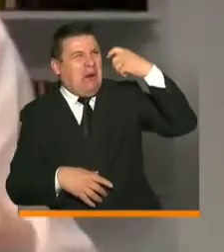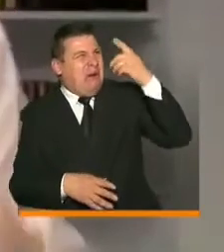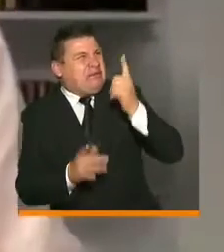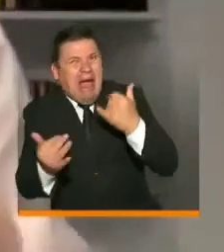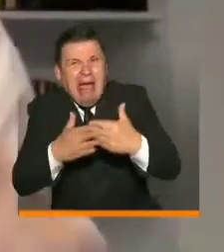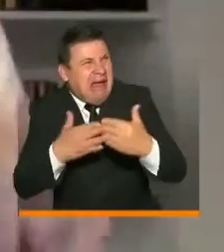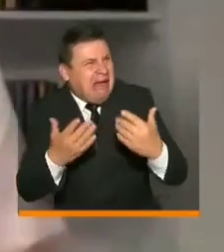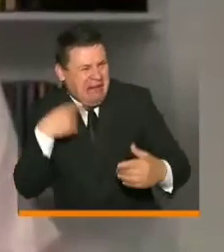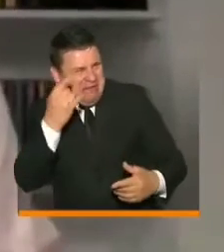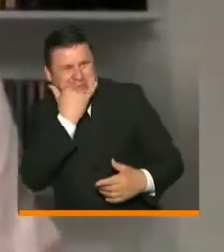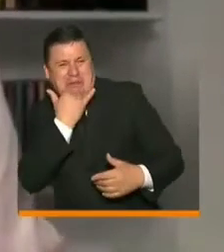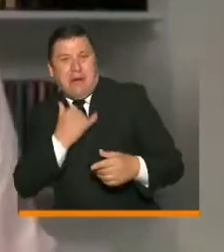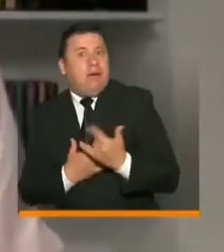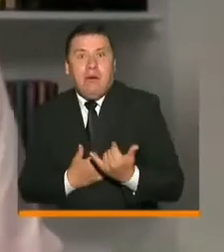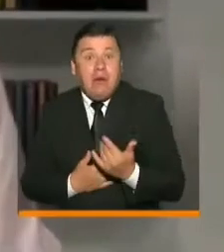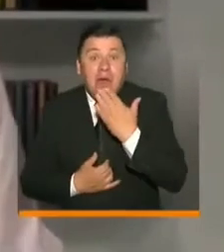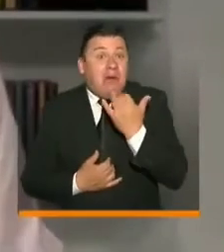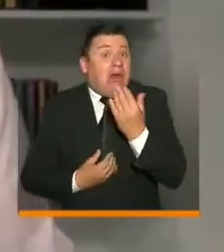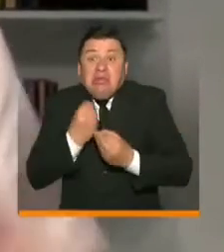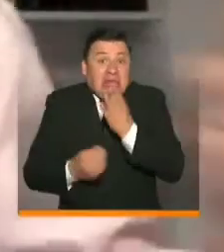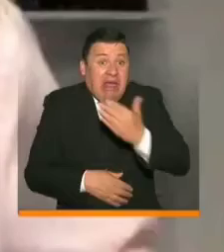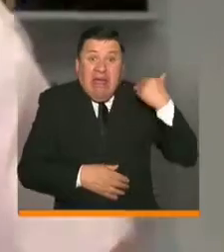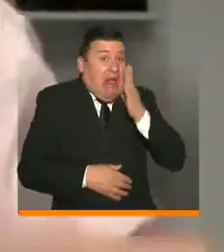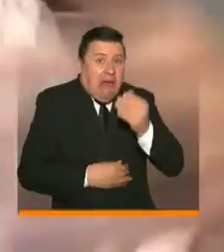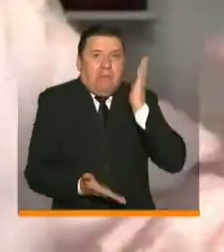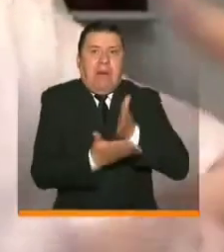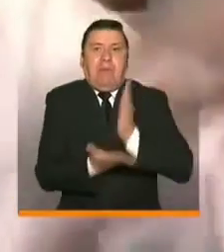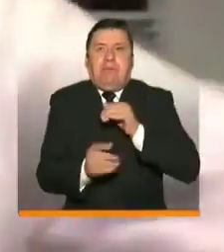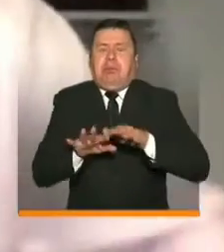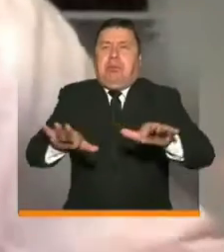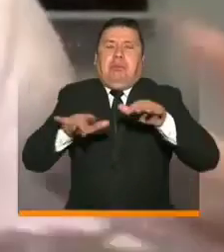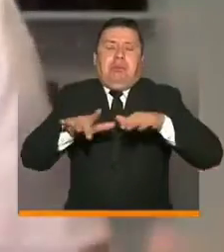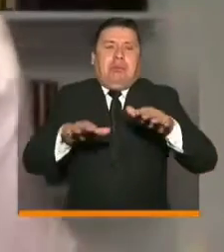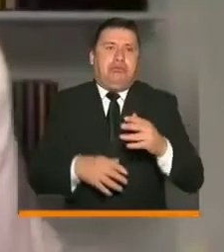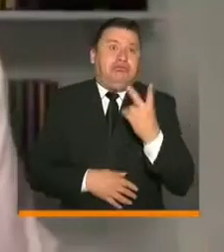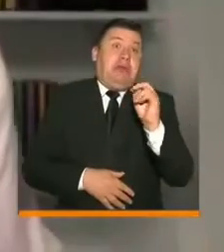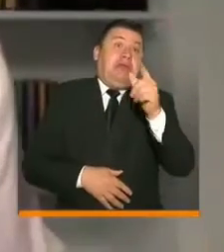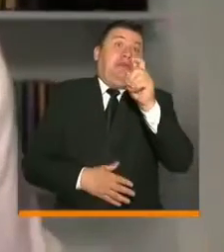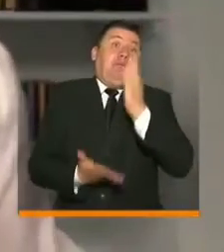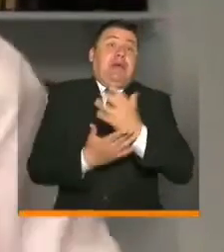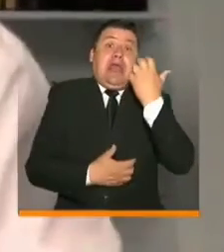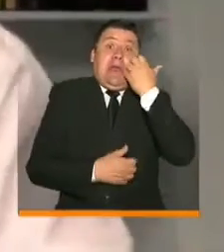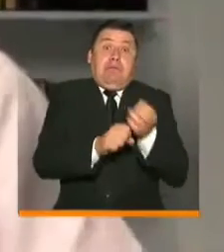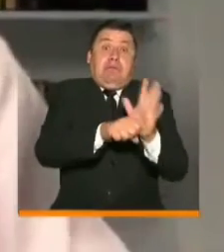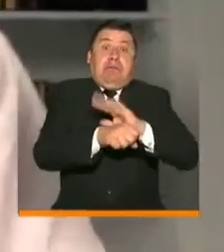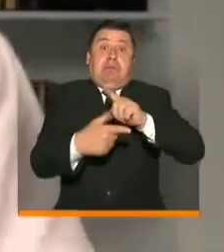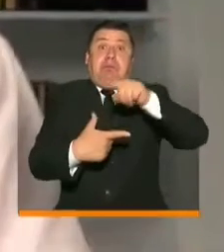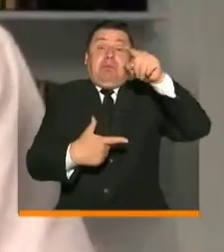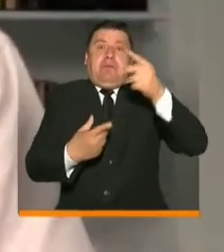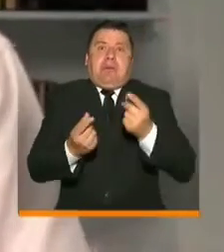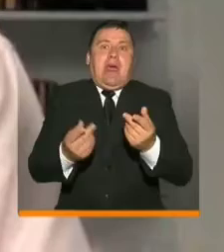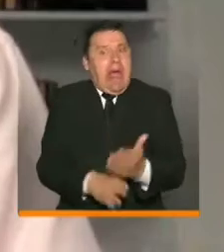si no hubiéramos hecho eso, pues en Palmira no habríamos tenido 4 casos en ese colegio, sino 16, 20, quién sabe, esta enfermedad crece